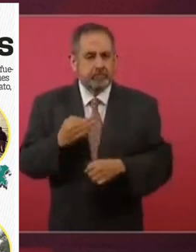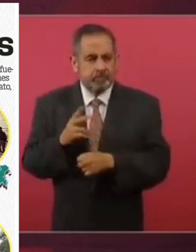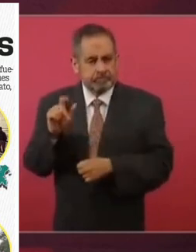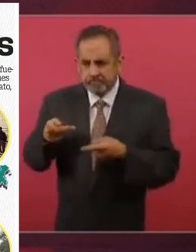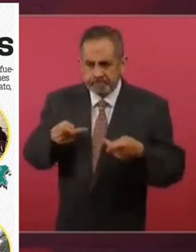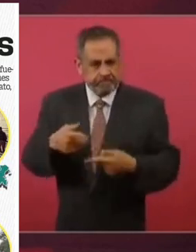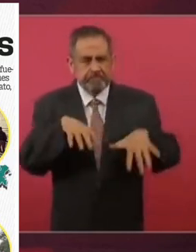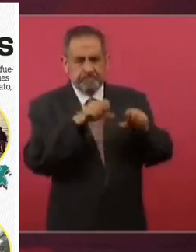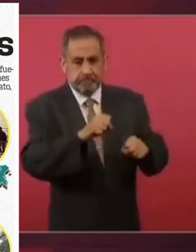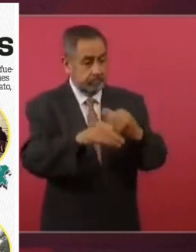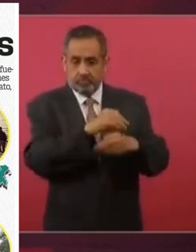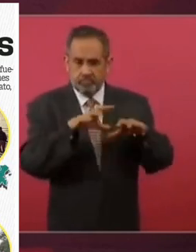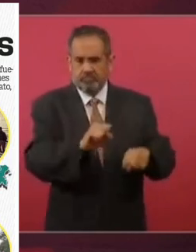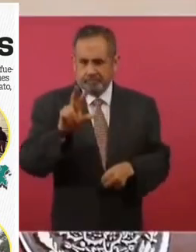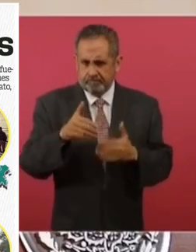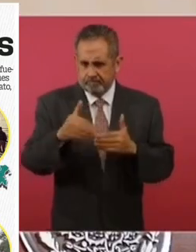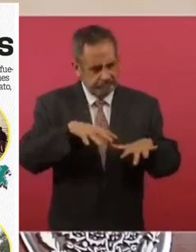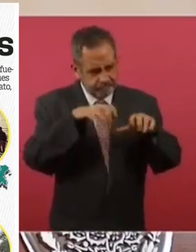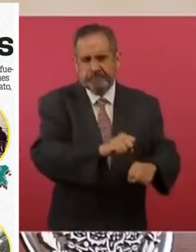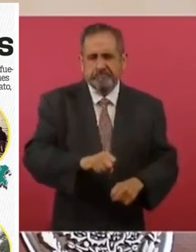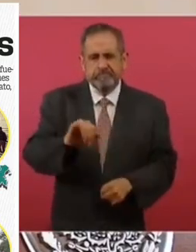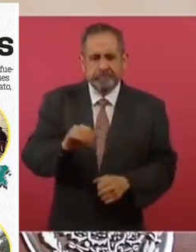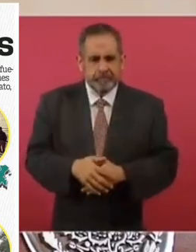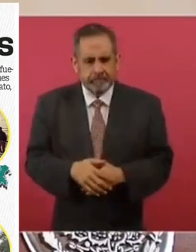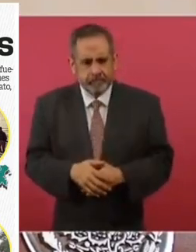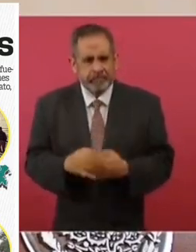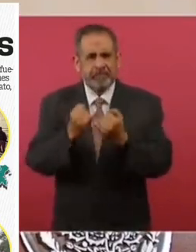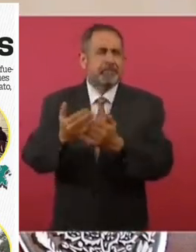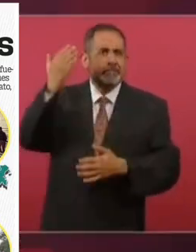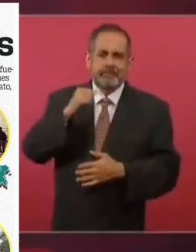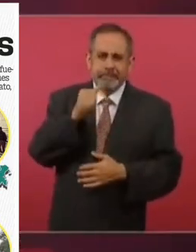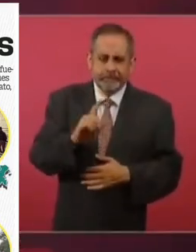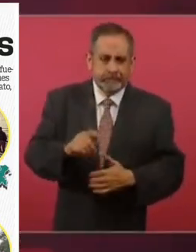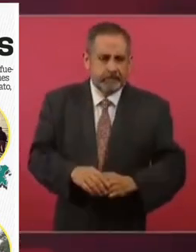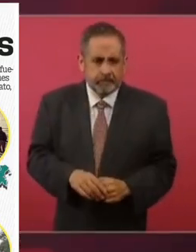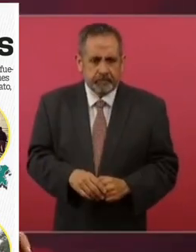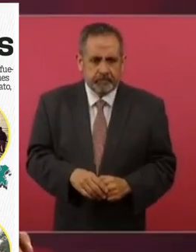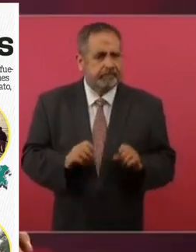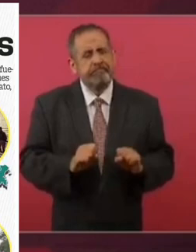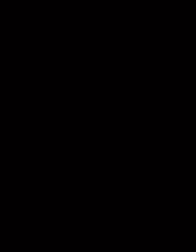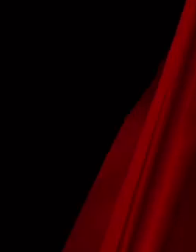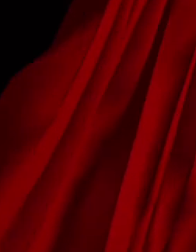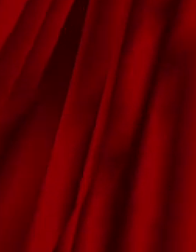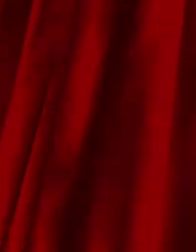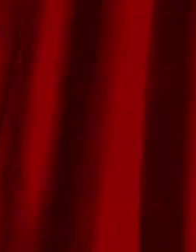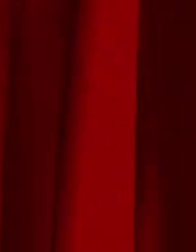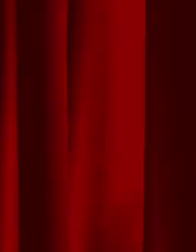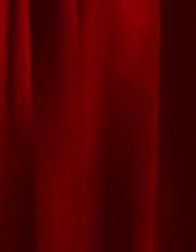planes de detención a todos. No es como el tiempo de antes, de que había impunidad.